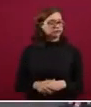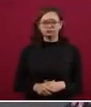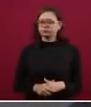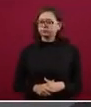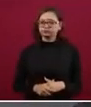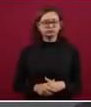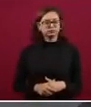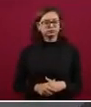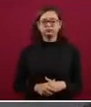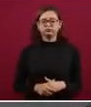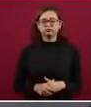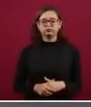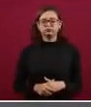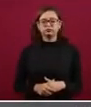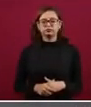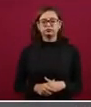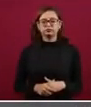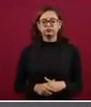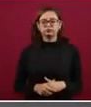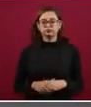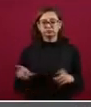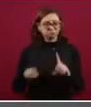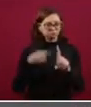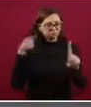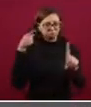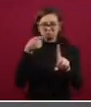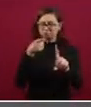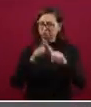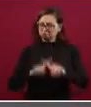no debe de ser el objetivo